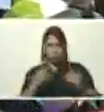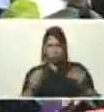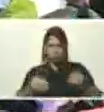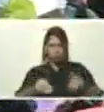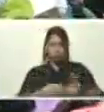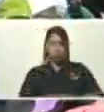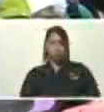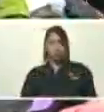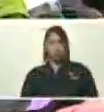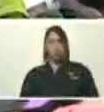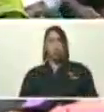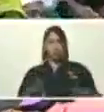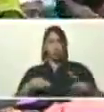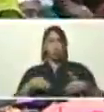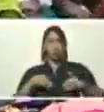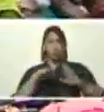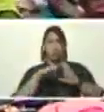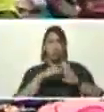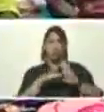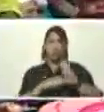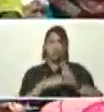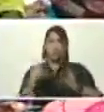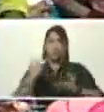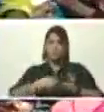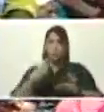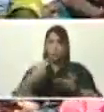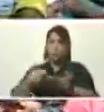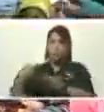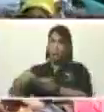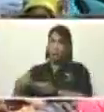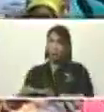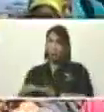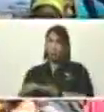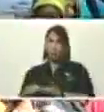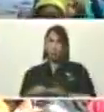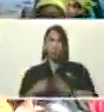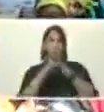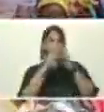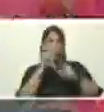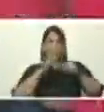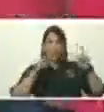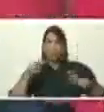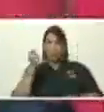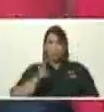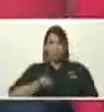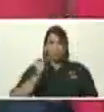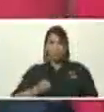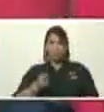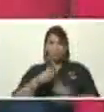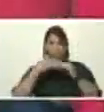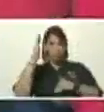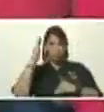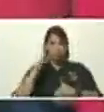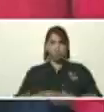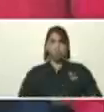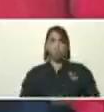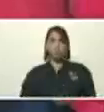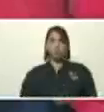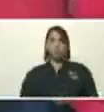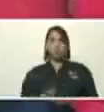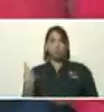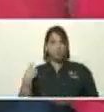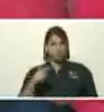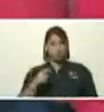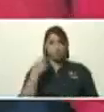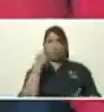hay que tomar las medidas para ir compensando. Y todo el que se jubile de aquí en adelante tenga su